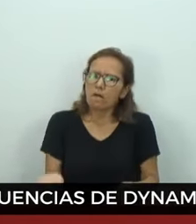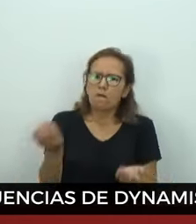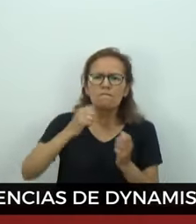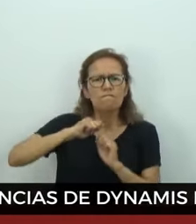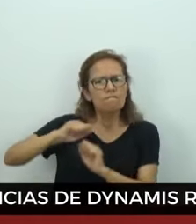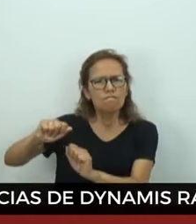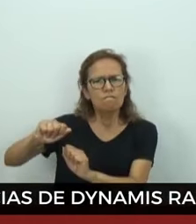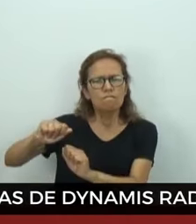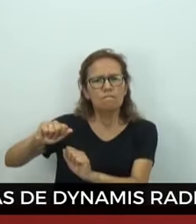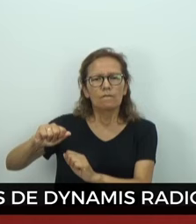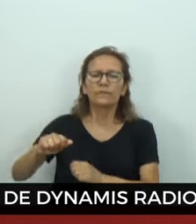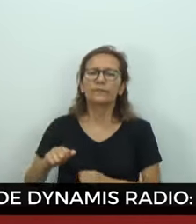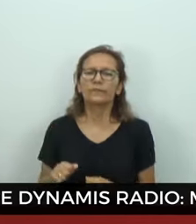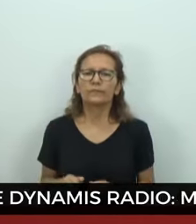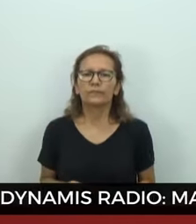gracia.